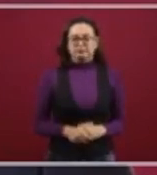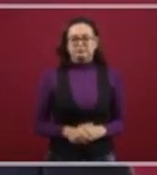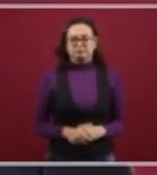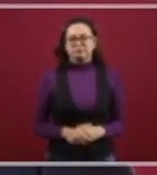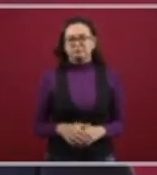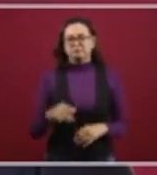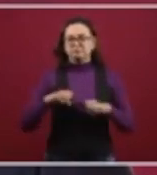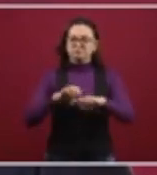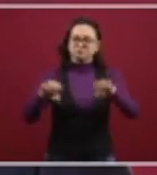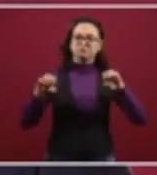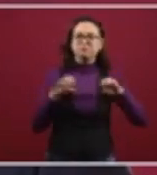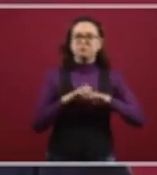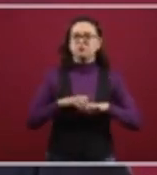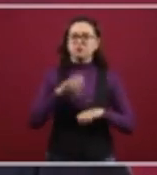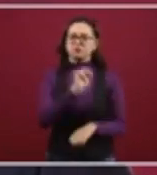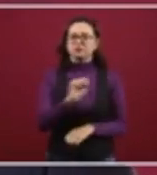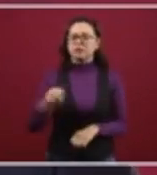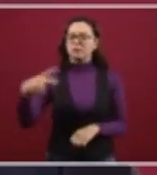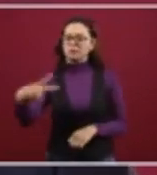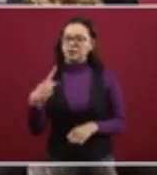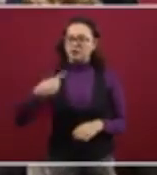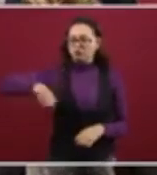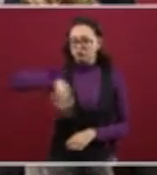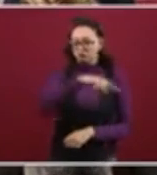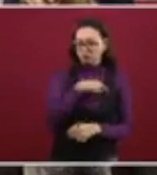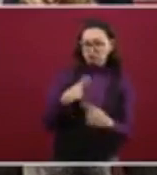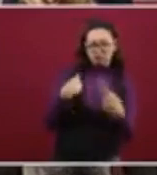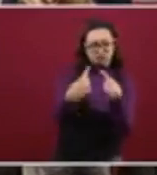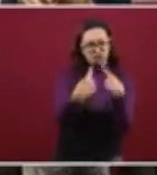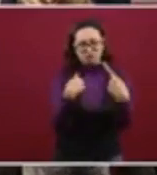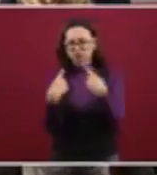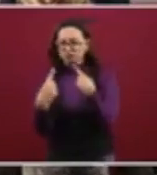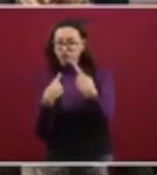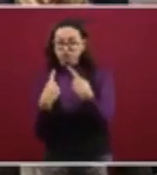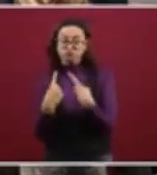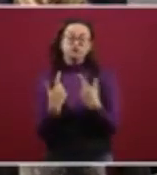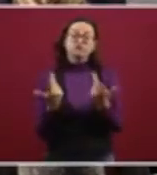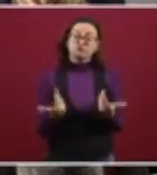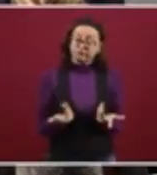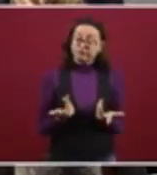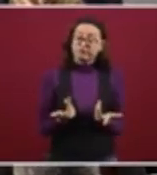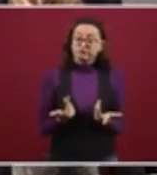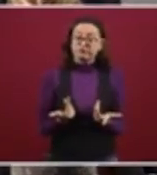en el Gabinete de Seguridad. Vamos a tener